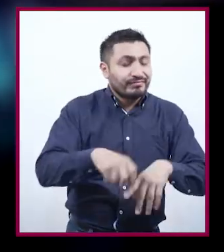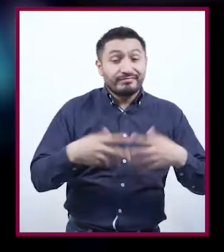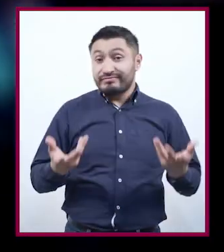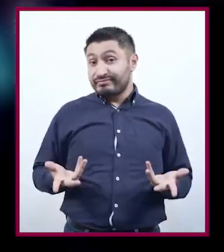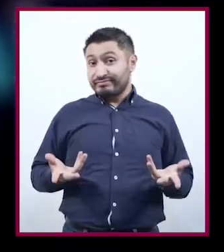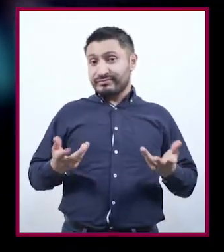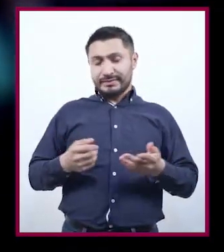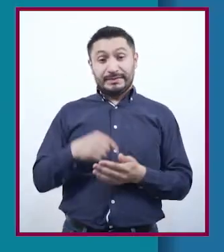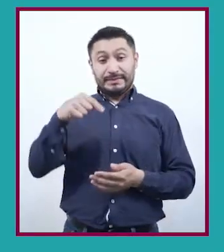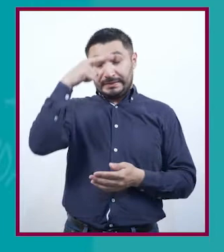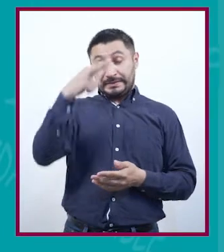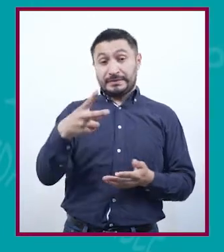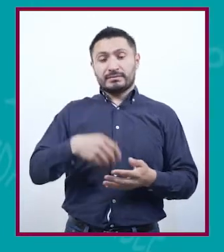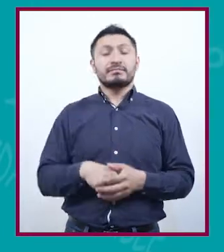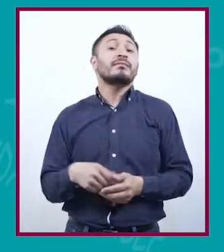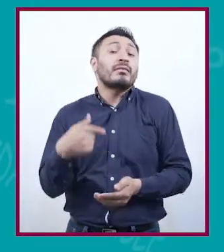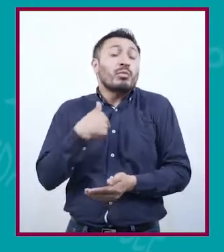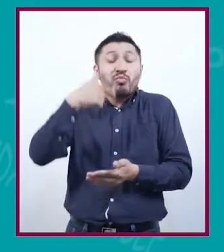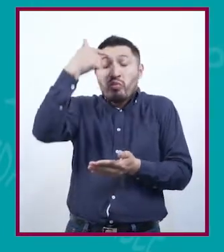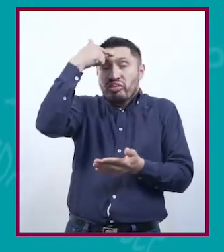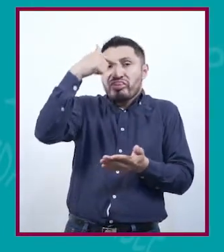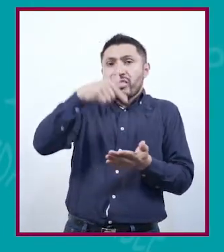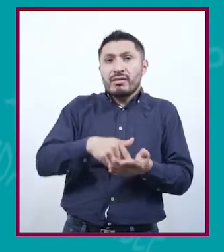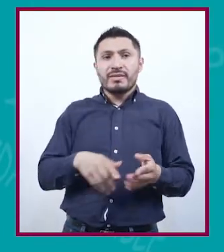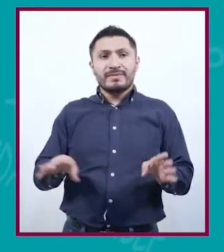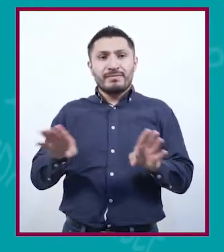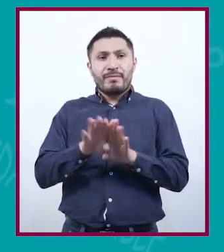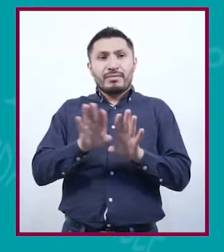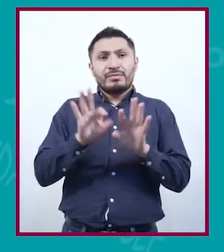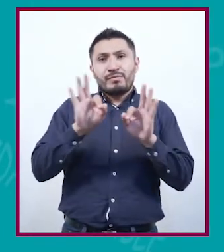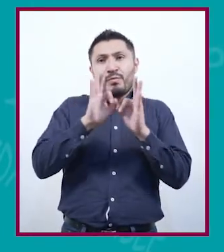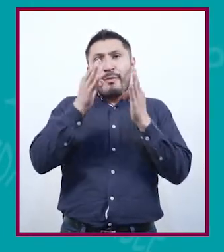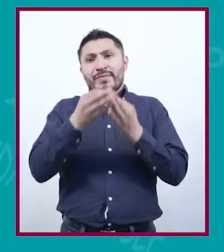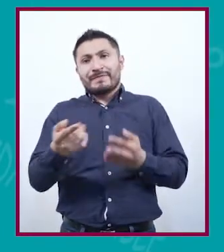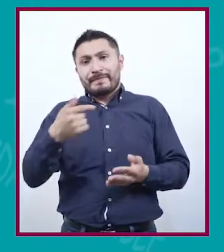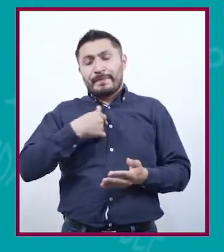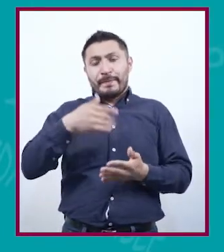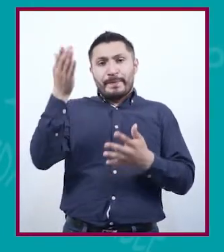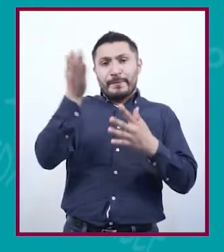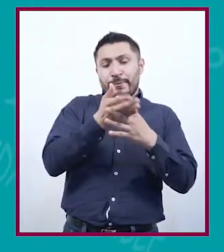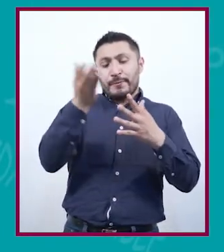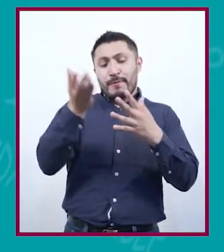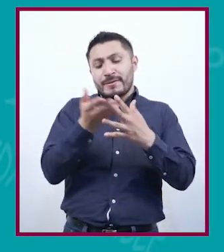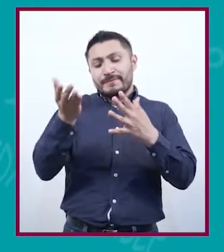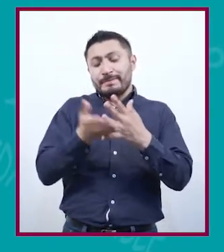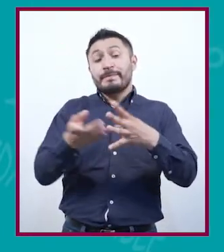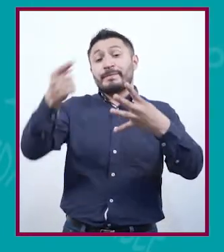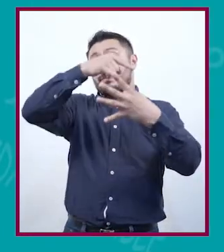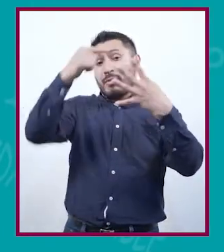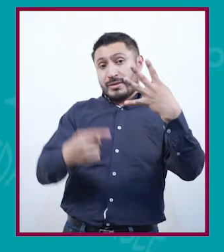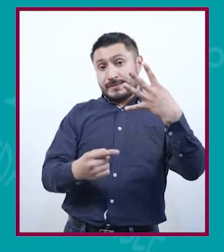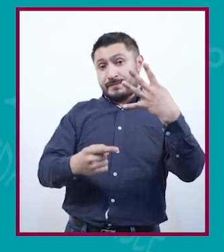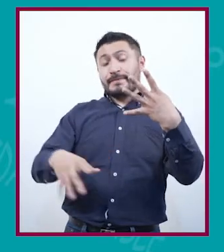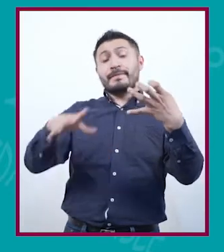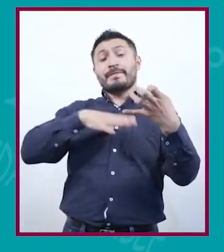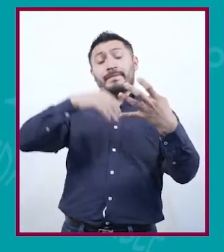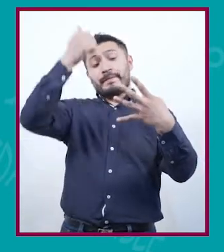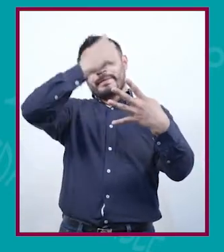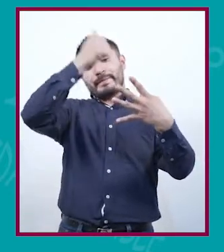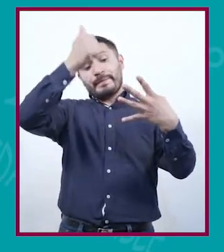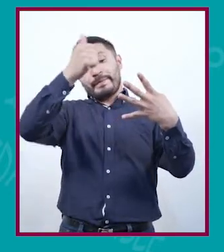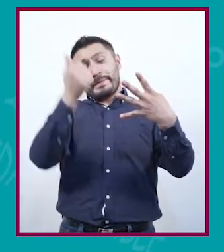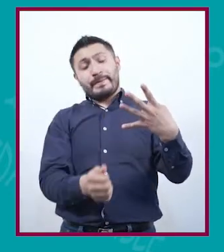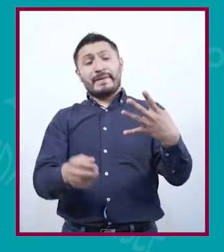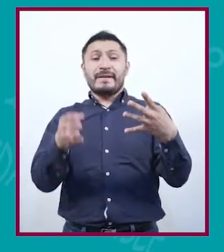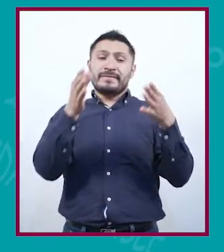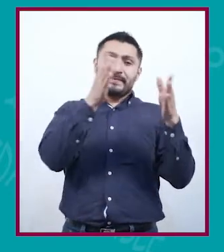México? Tengo yo por respecto que se consumó en un proceso que yo lo dividí por 4 etapas, las cuales